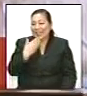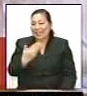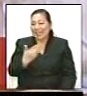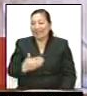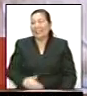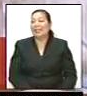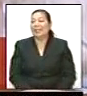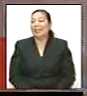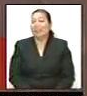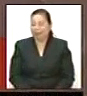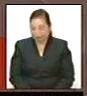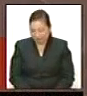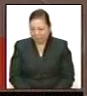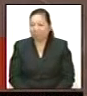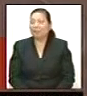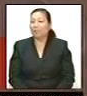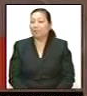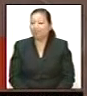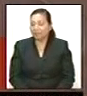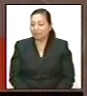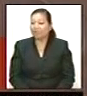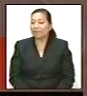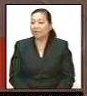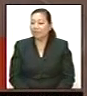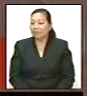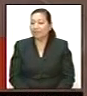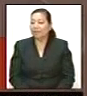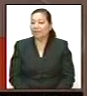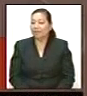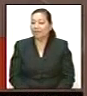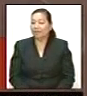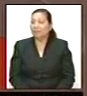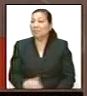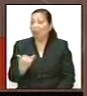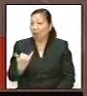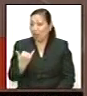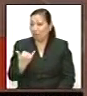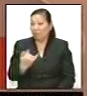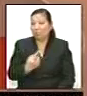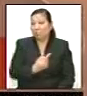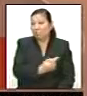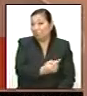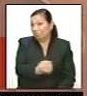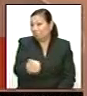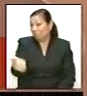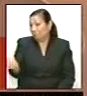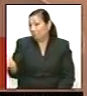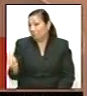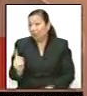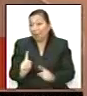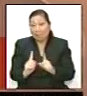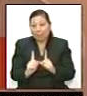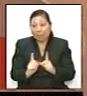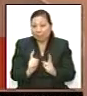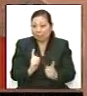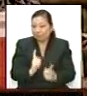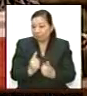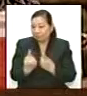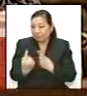con el sistema muchas gracias embajador por maría le doy la palabra a los invitados que quieran ser consultas preguntas información